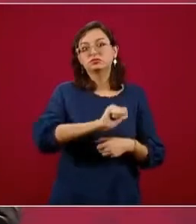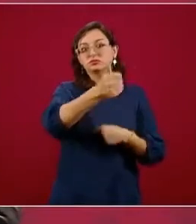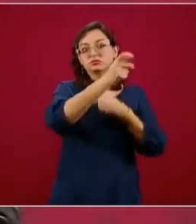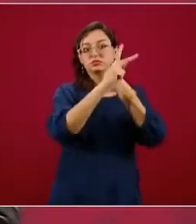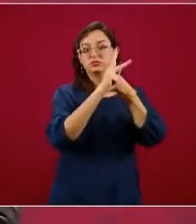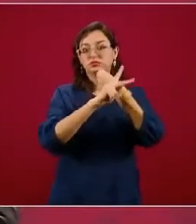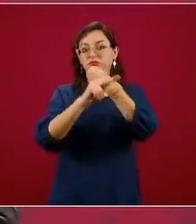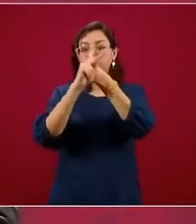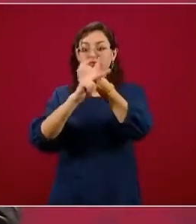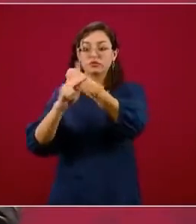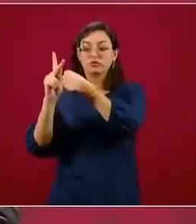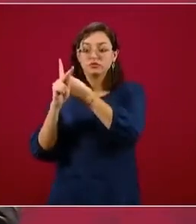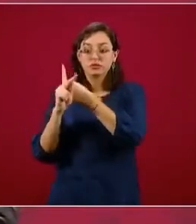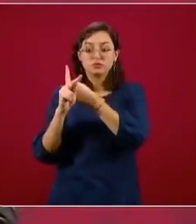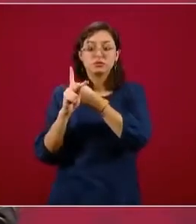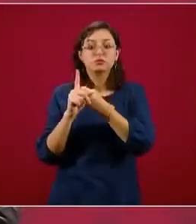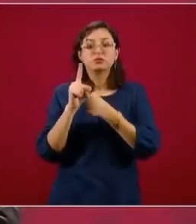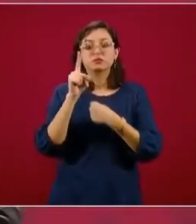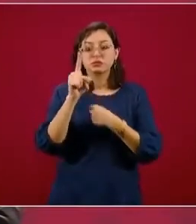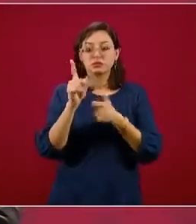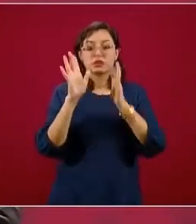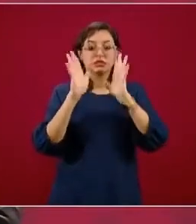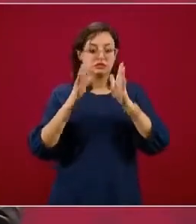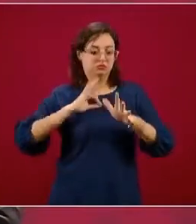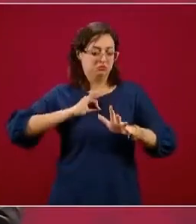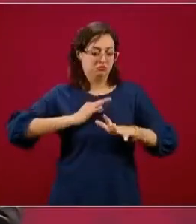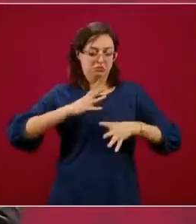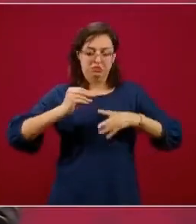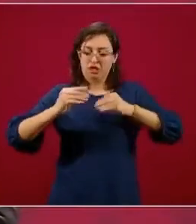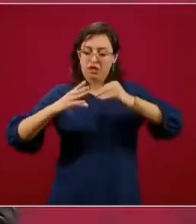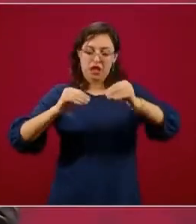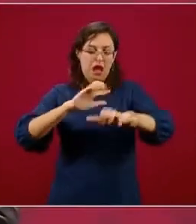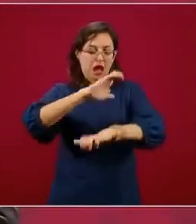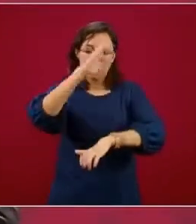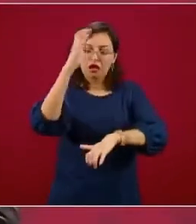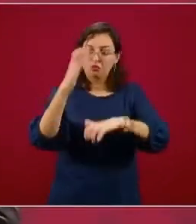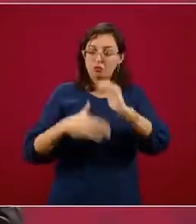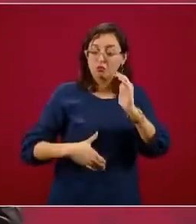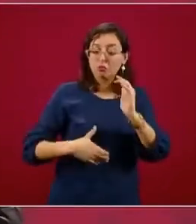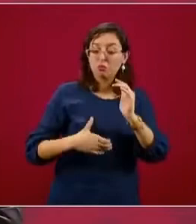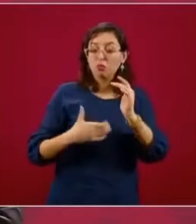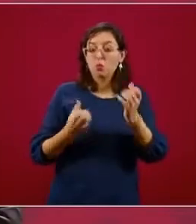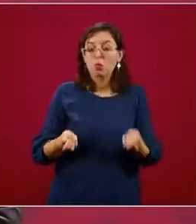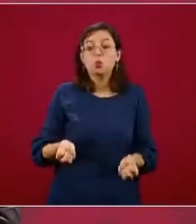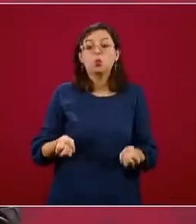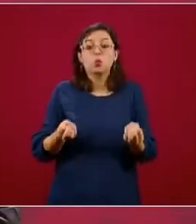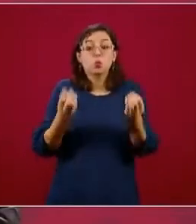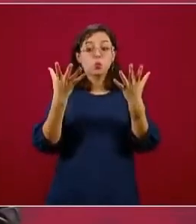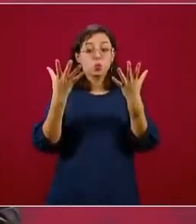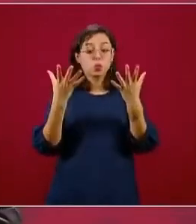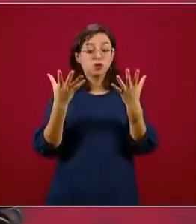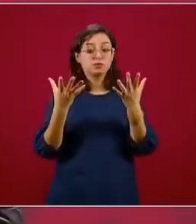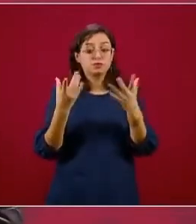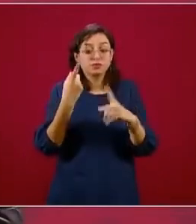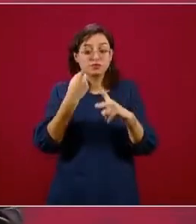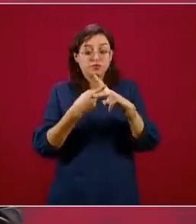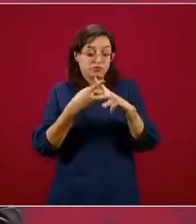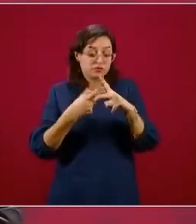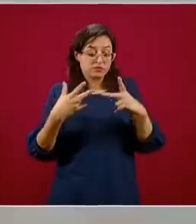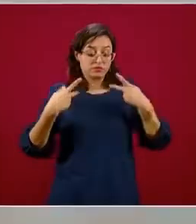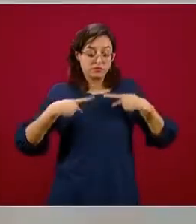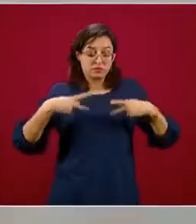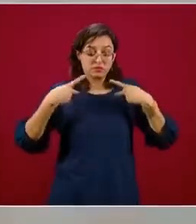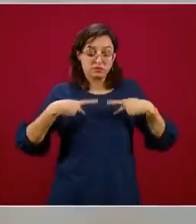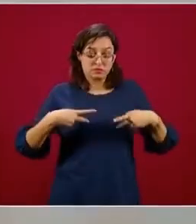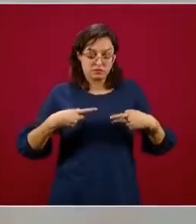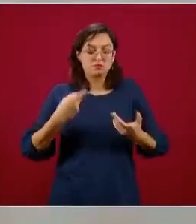en los que ya han pasado la epidemia, de poder estimar la cantidad, por ejemplo, de